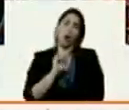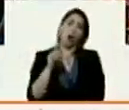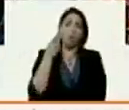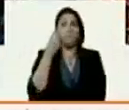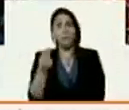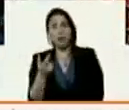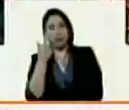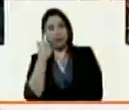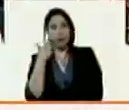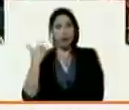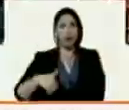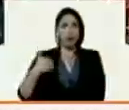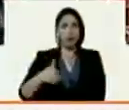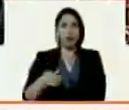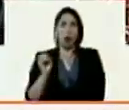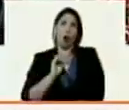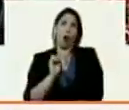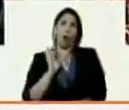de Argentina,